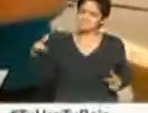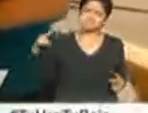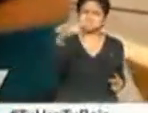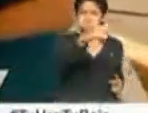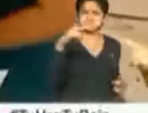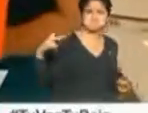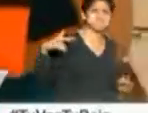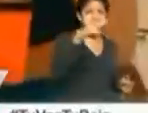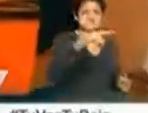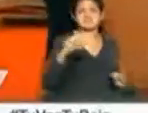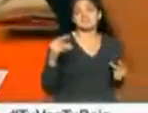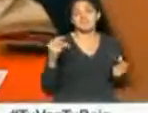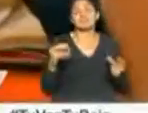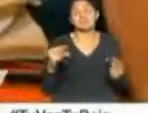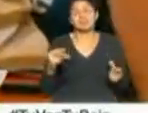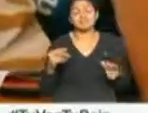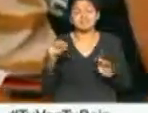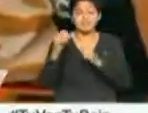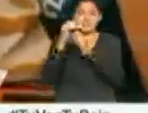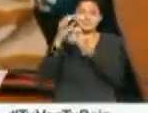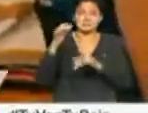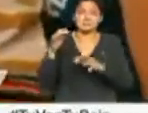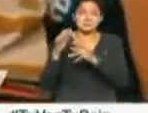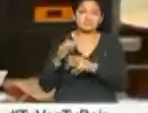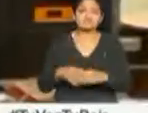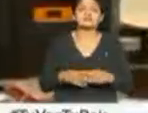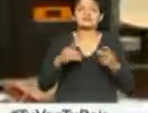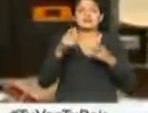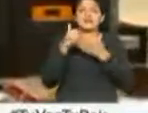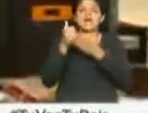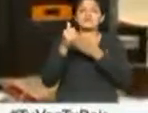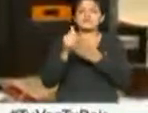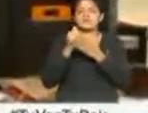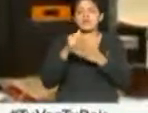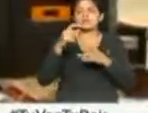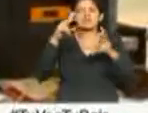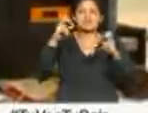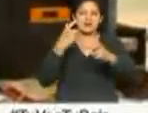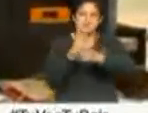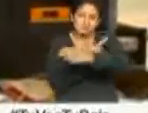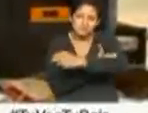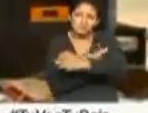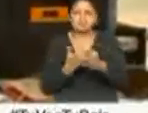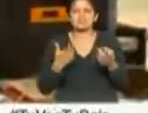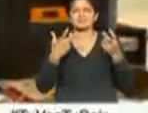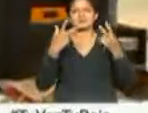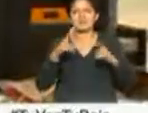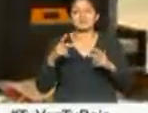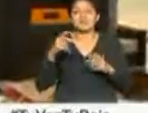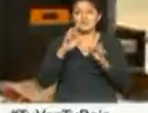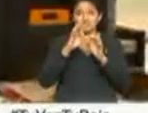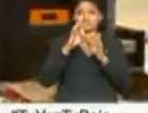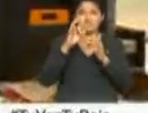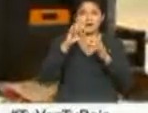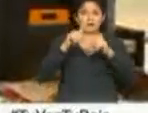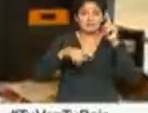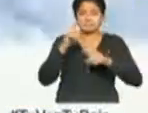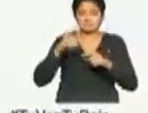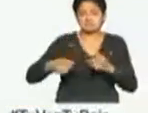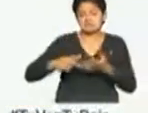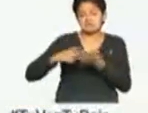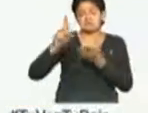Alianza Internacional Gavi, creada para facilitar vacunas, y la Fundación UPS, que desembolsó más de $1 millón.